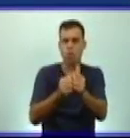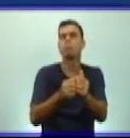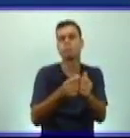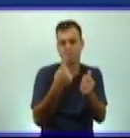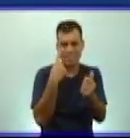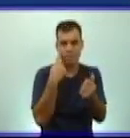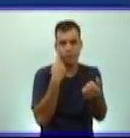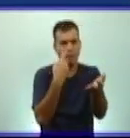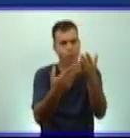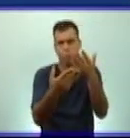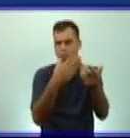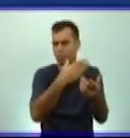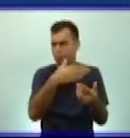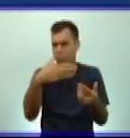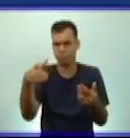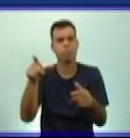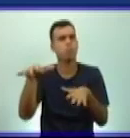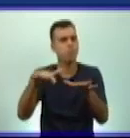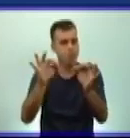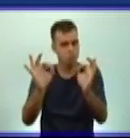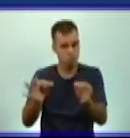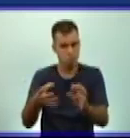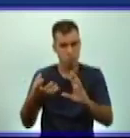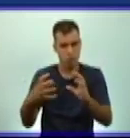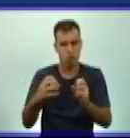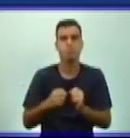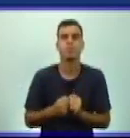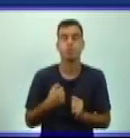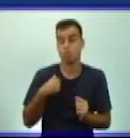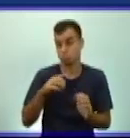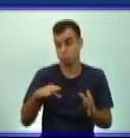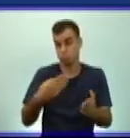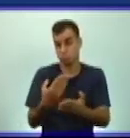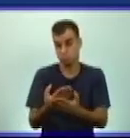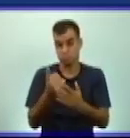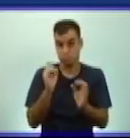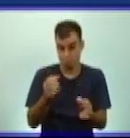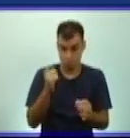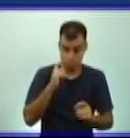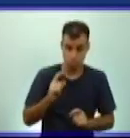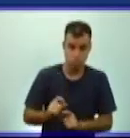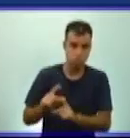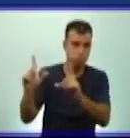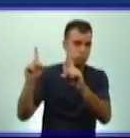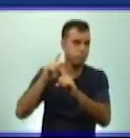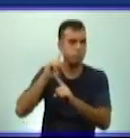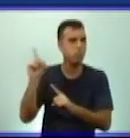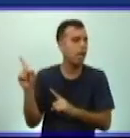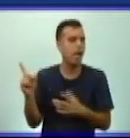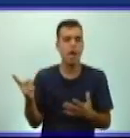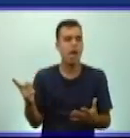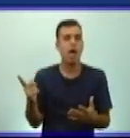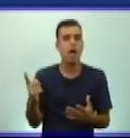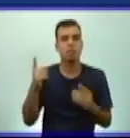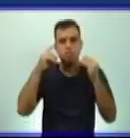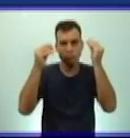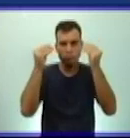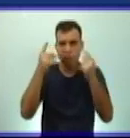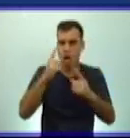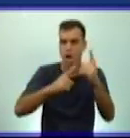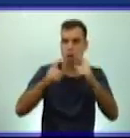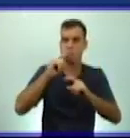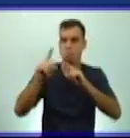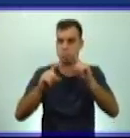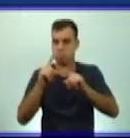este tipo de movimiento. Yo les propongo, como les decía en la siguiente diapositiva, analizar algunas de estas preguntas que me van